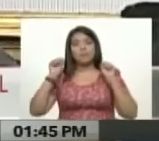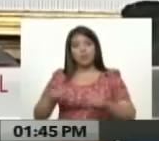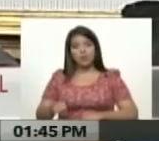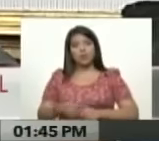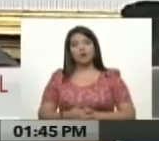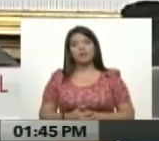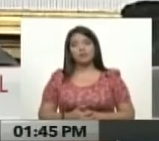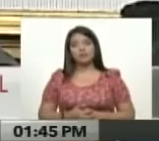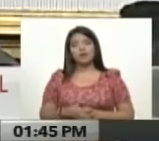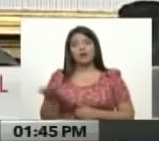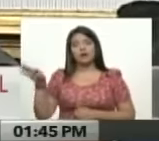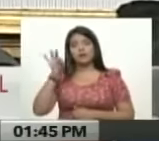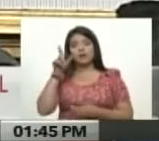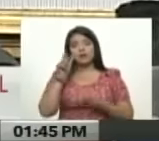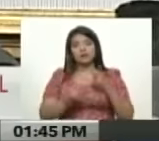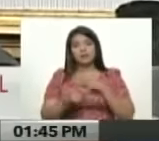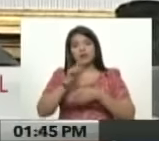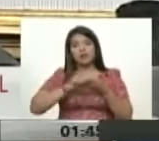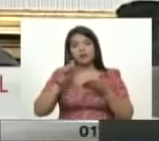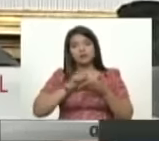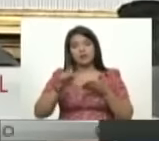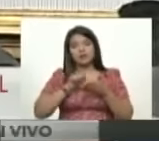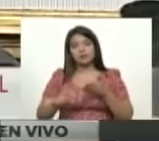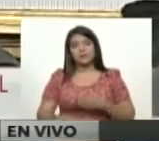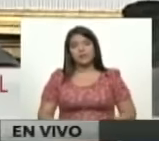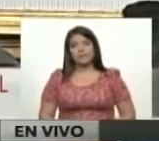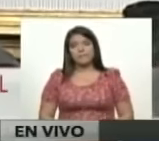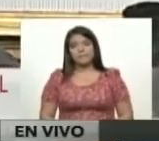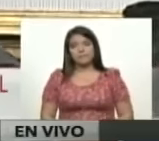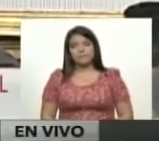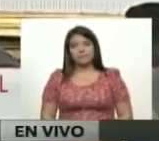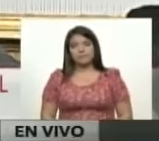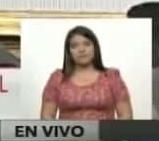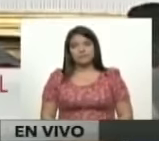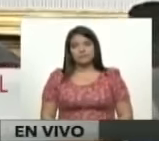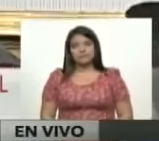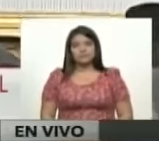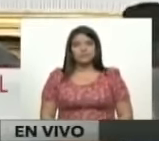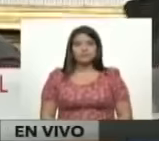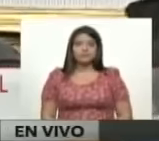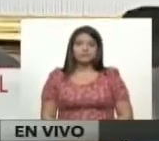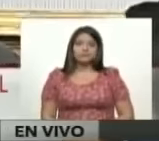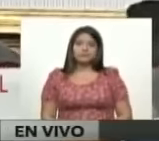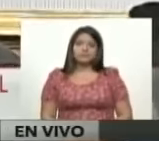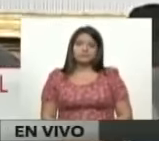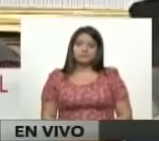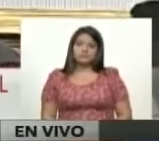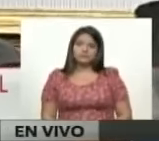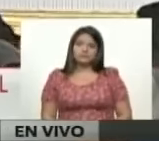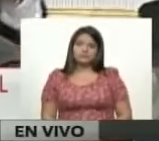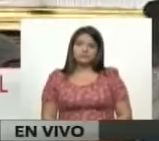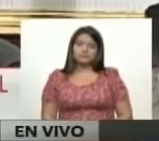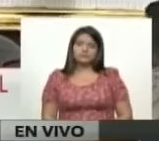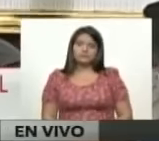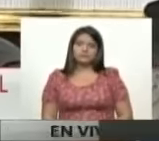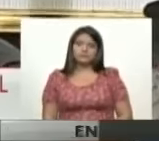Queda electo el ciudadano José Luis Cartaya como subsecretario de la Cámara.